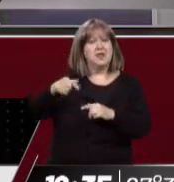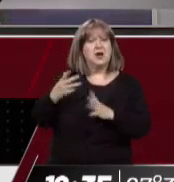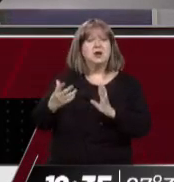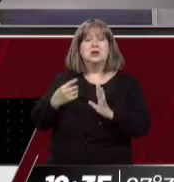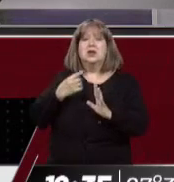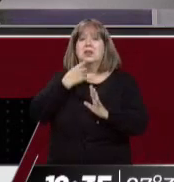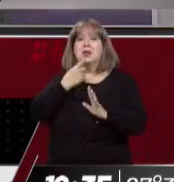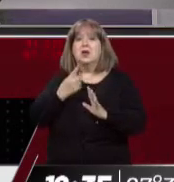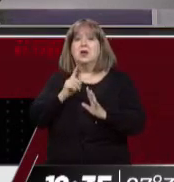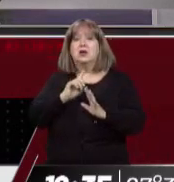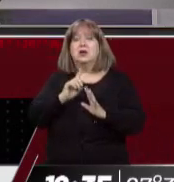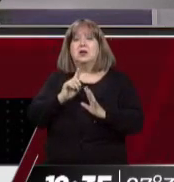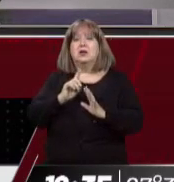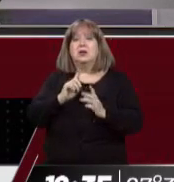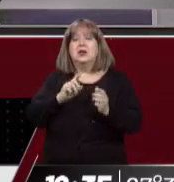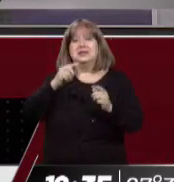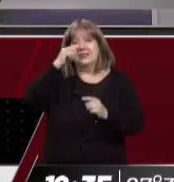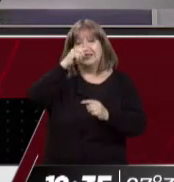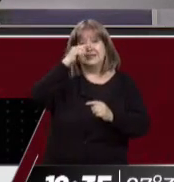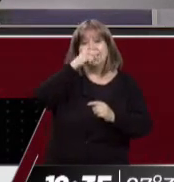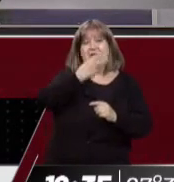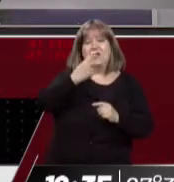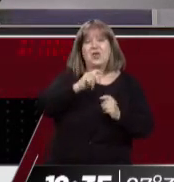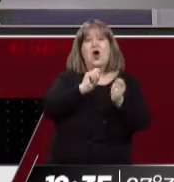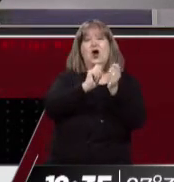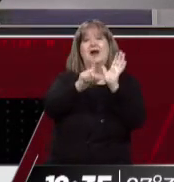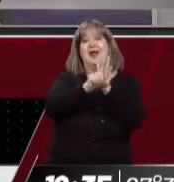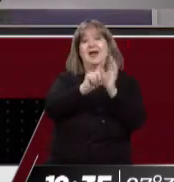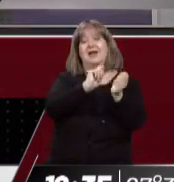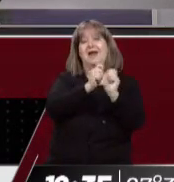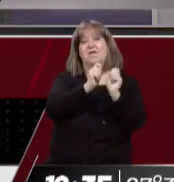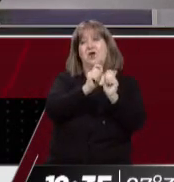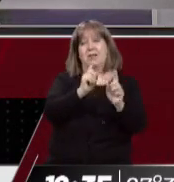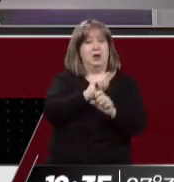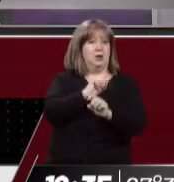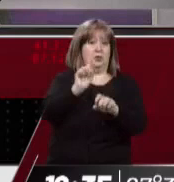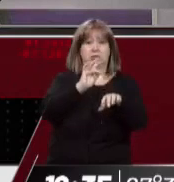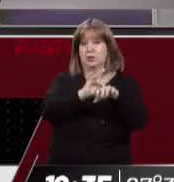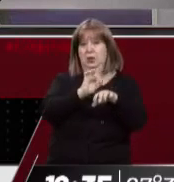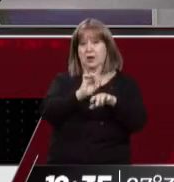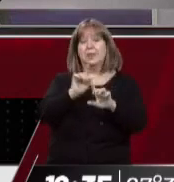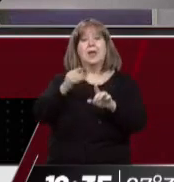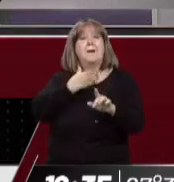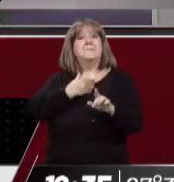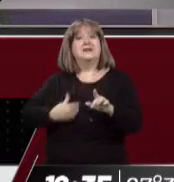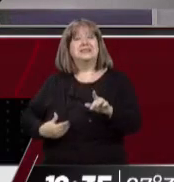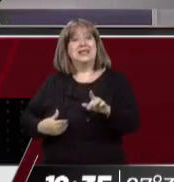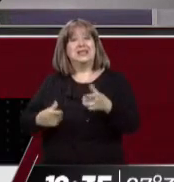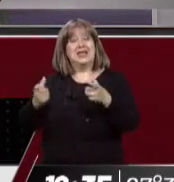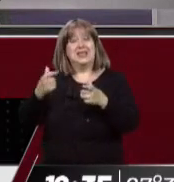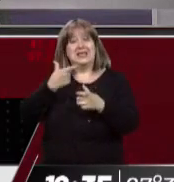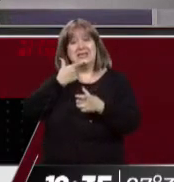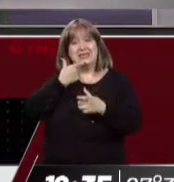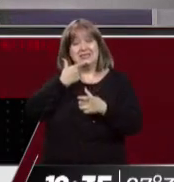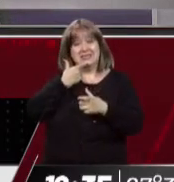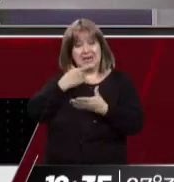iba a acompañar reformas a la 7722. Bueno, de la misma manera lo hace saber, pero es la presidenta provisional del Senado,